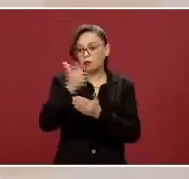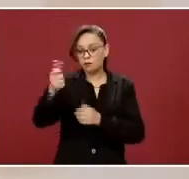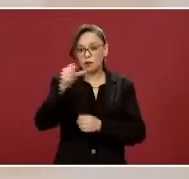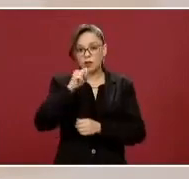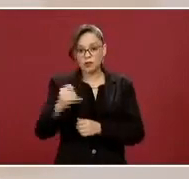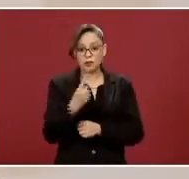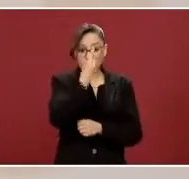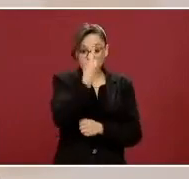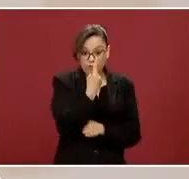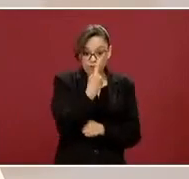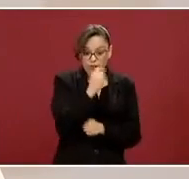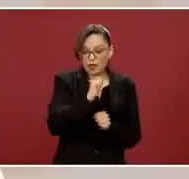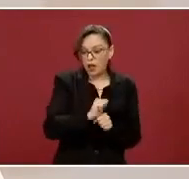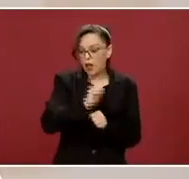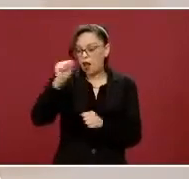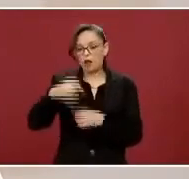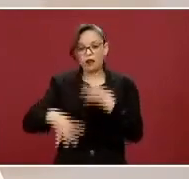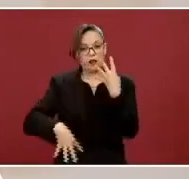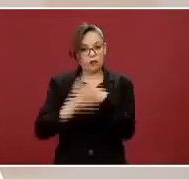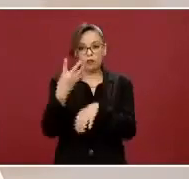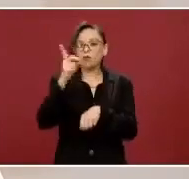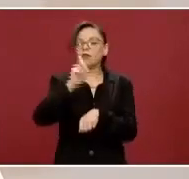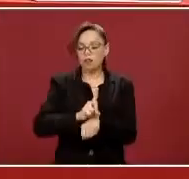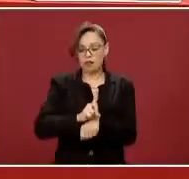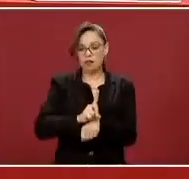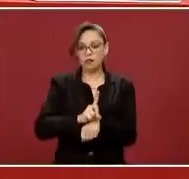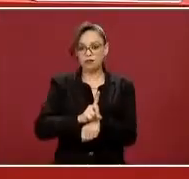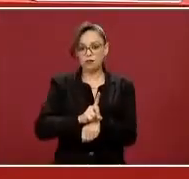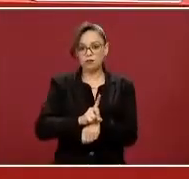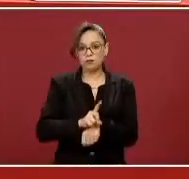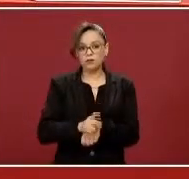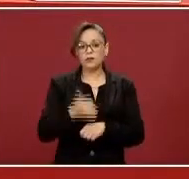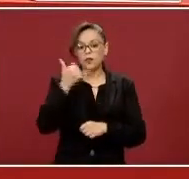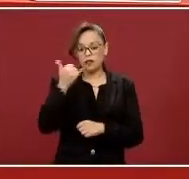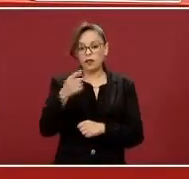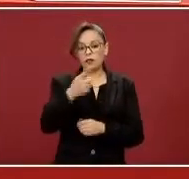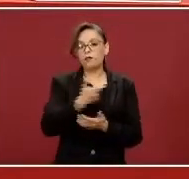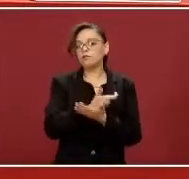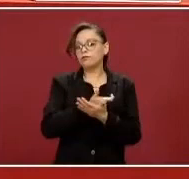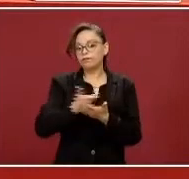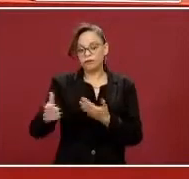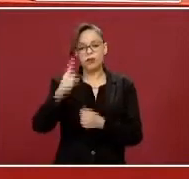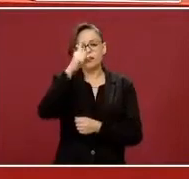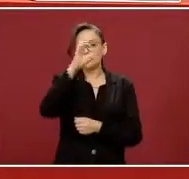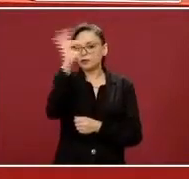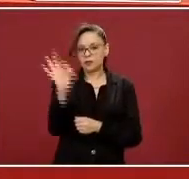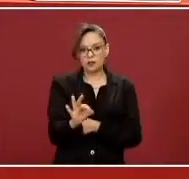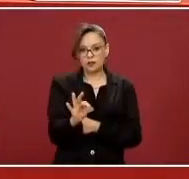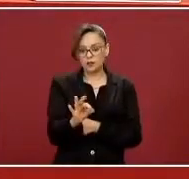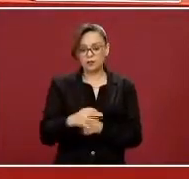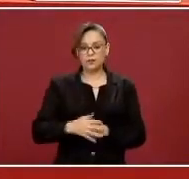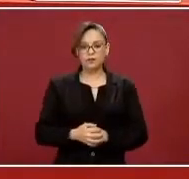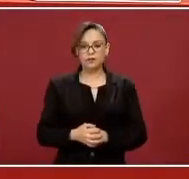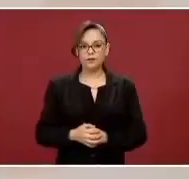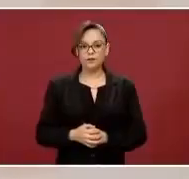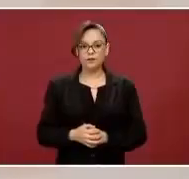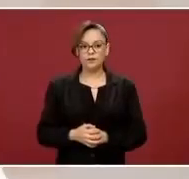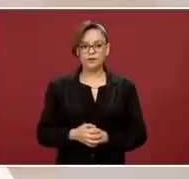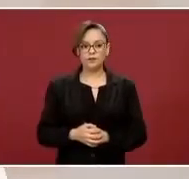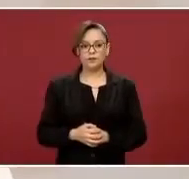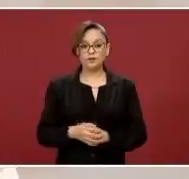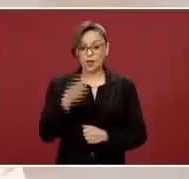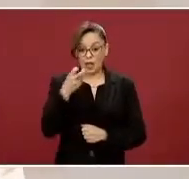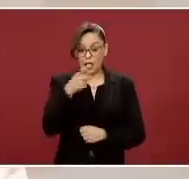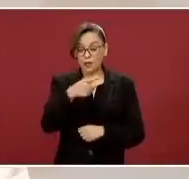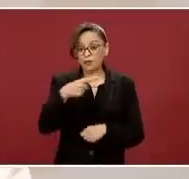14 días y el salario es completo. Ahora bien, eso es si se contagia trabajando,